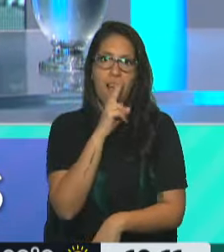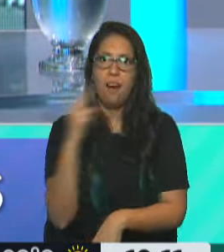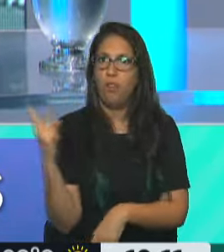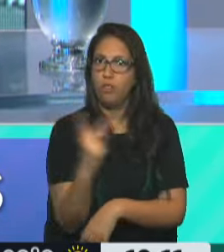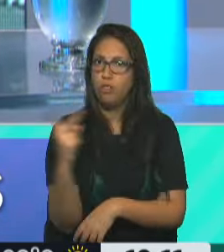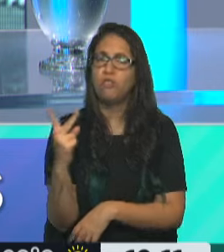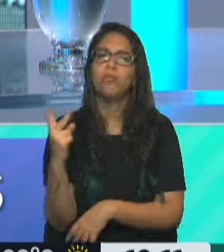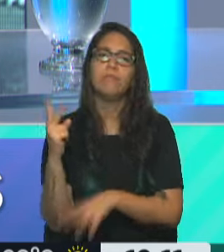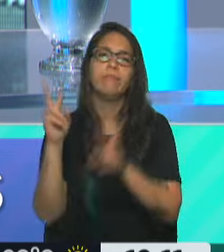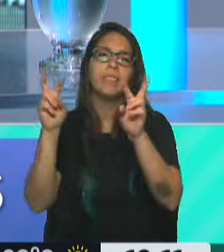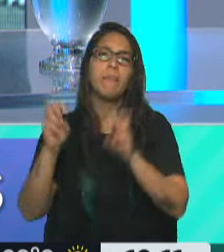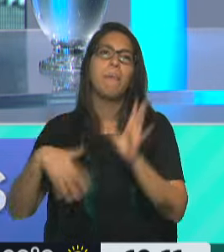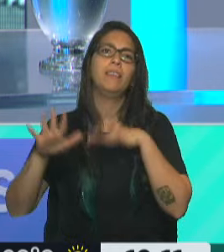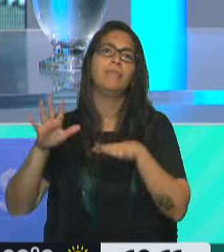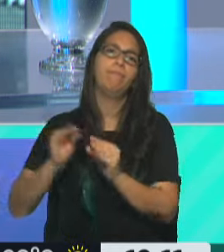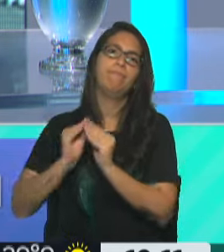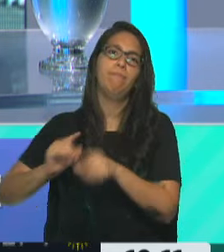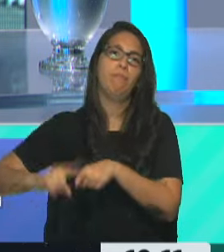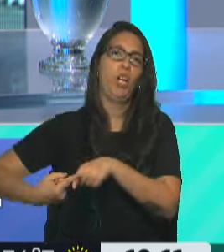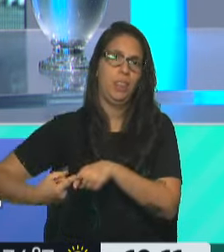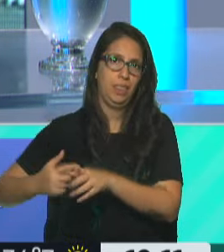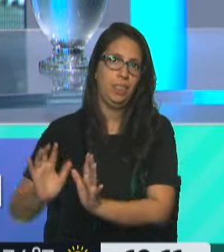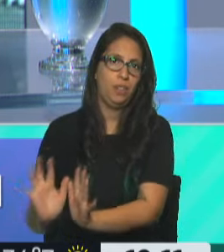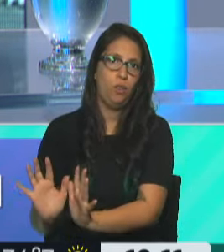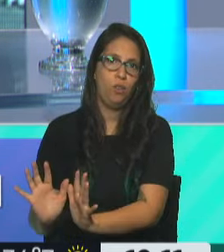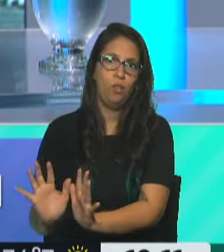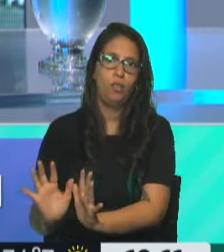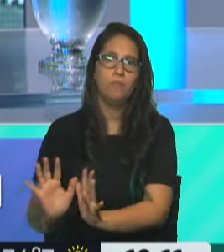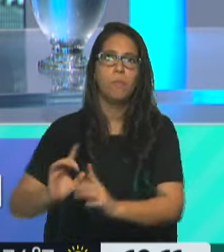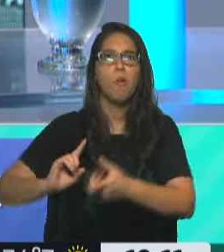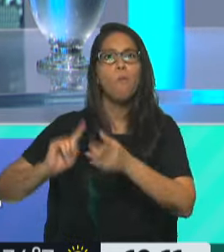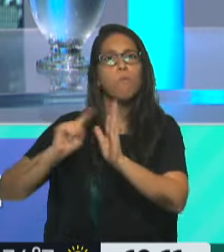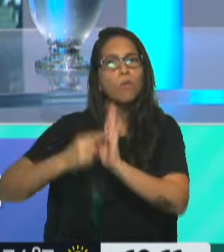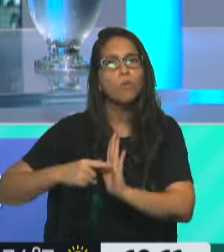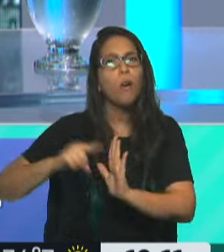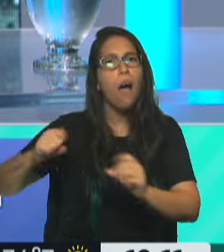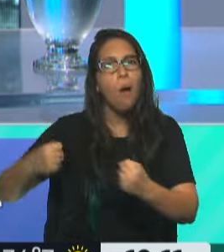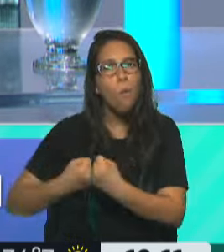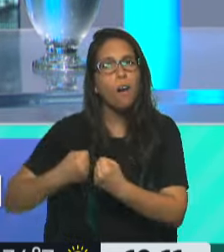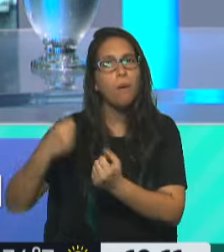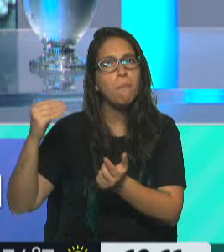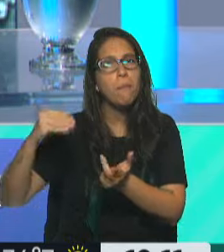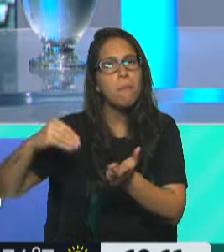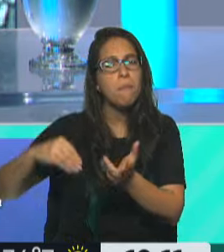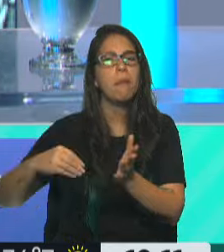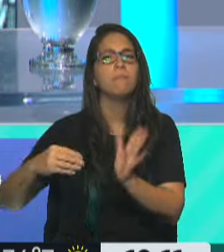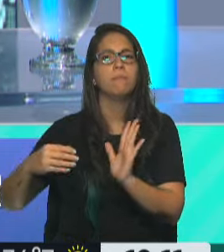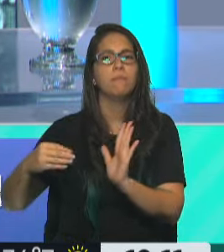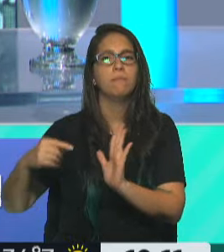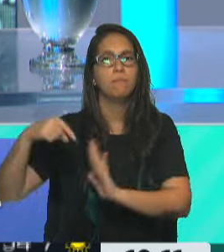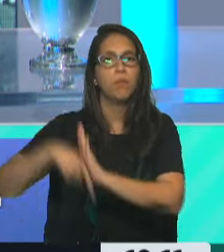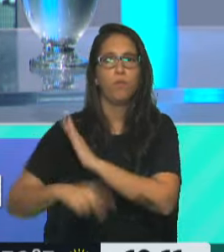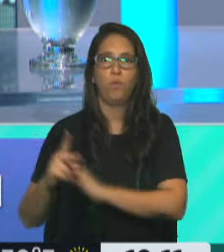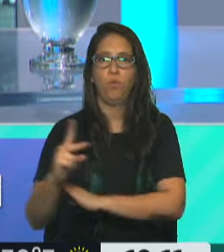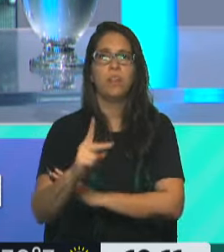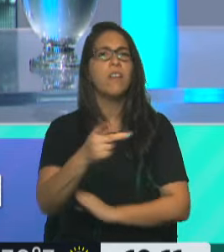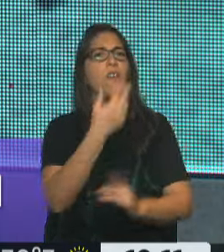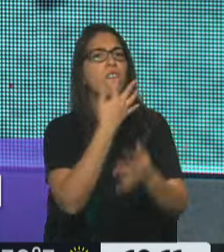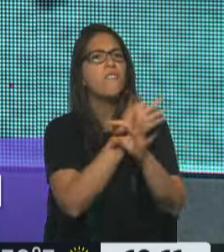Seguramente se va a tratar otros aspectos de del acuerdo la nego y có sigue esta relación entre el fondo y Argentina Cómo tomas esta